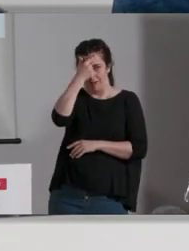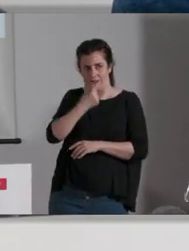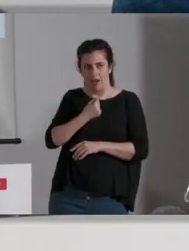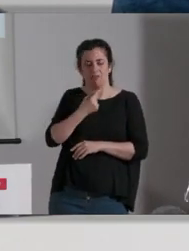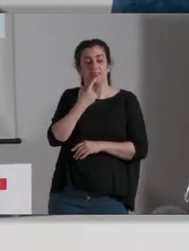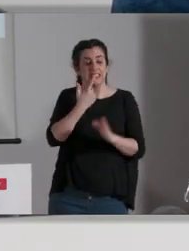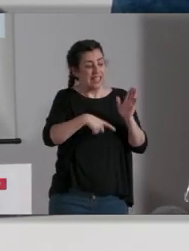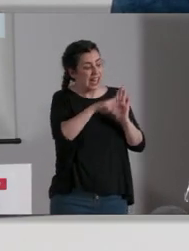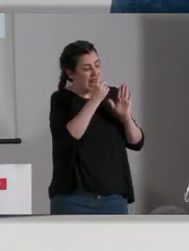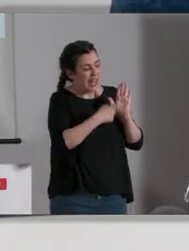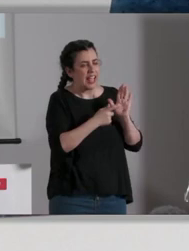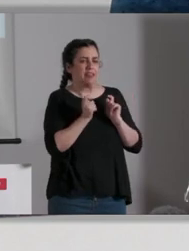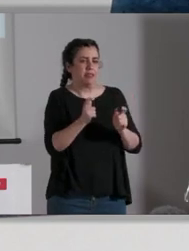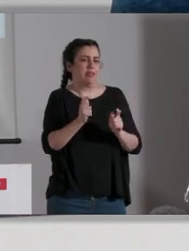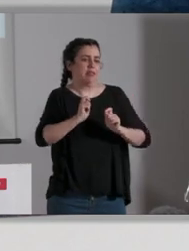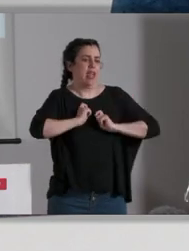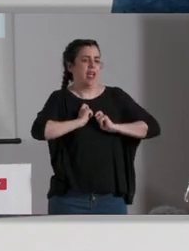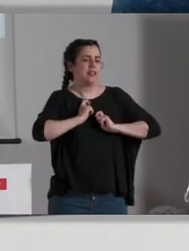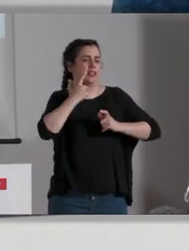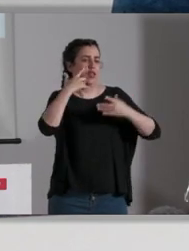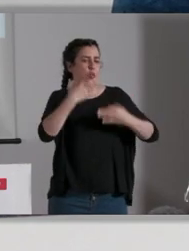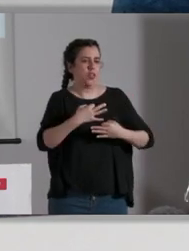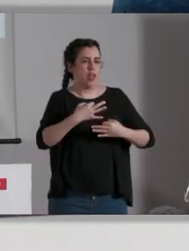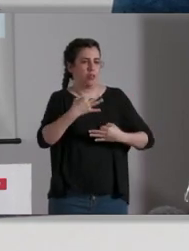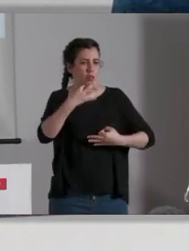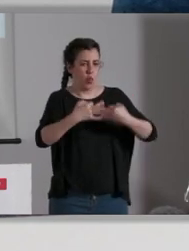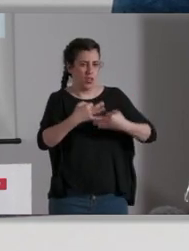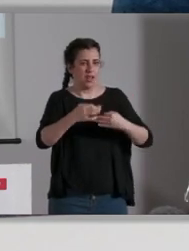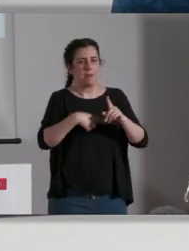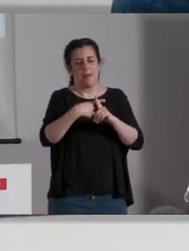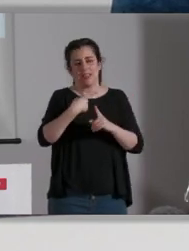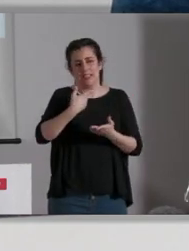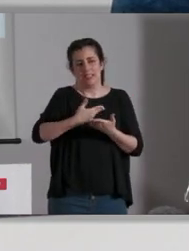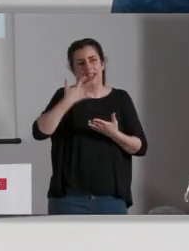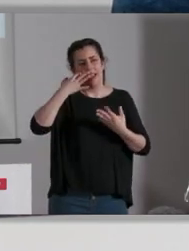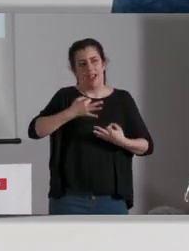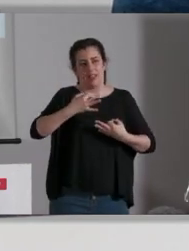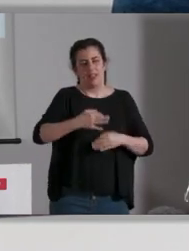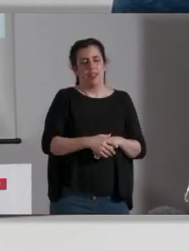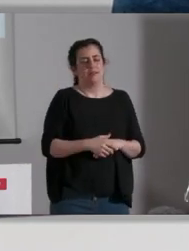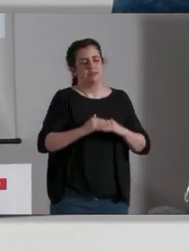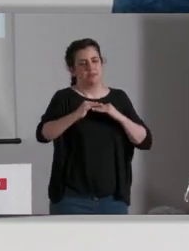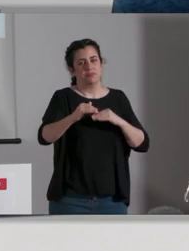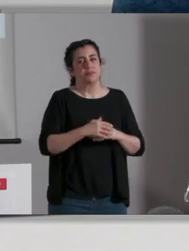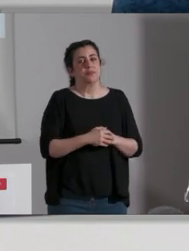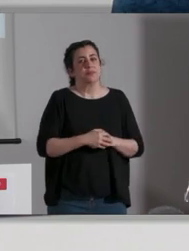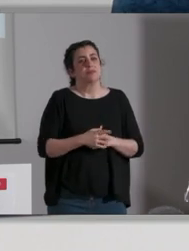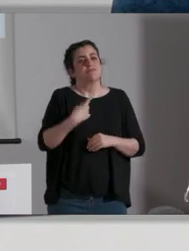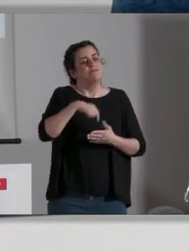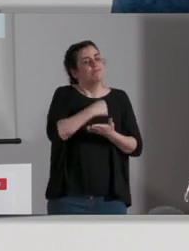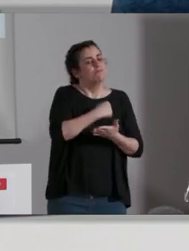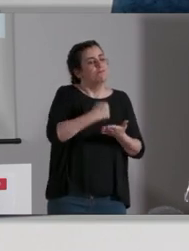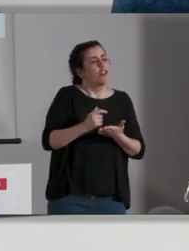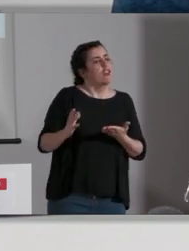y garantía. Con relación a nuestro edificio, en cuyo diseño innovador participamos todas las socias, queremos que